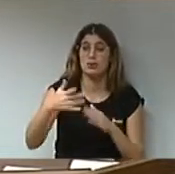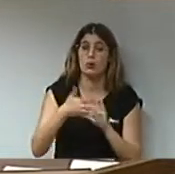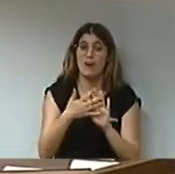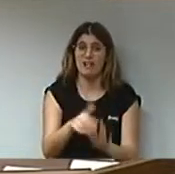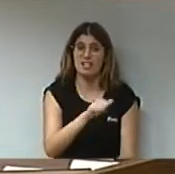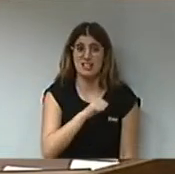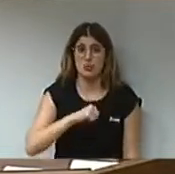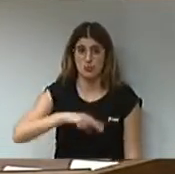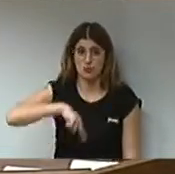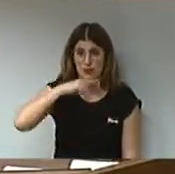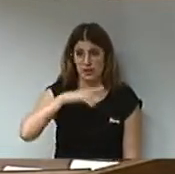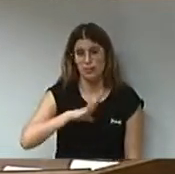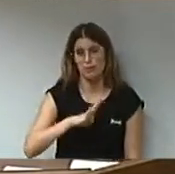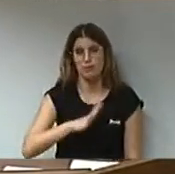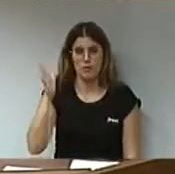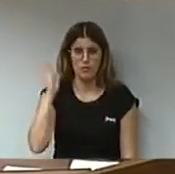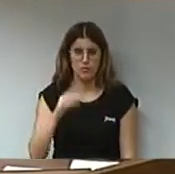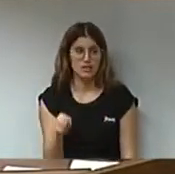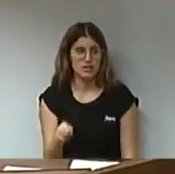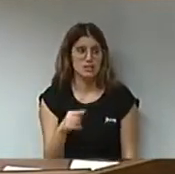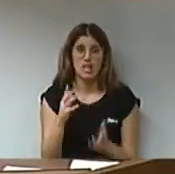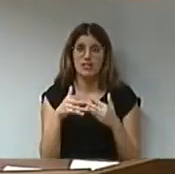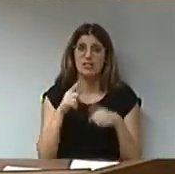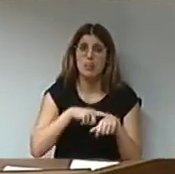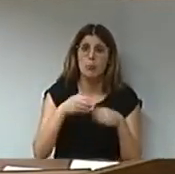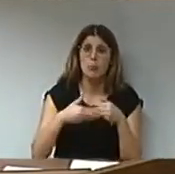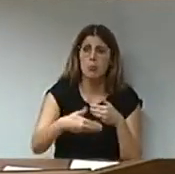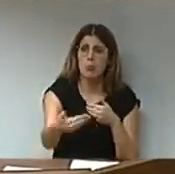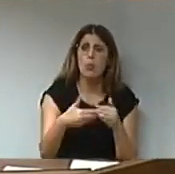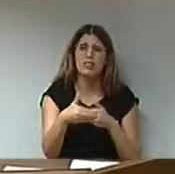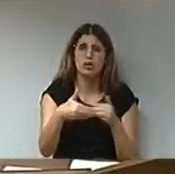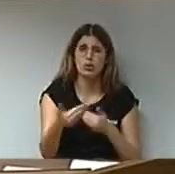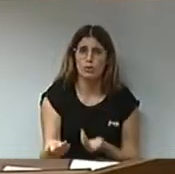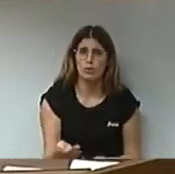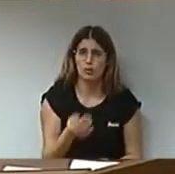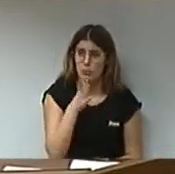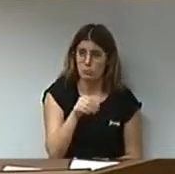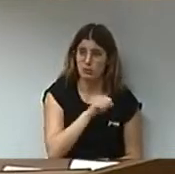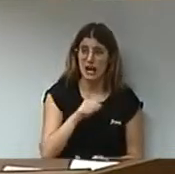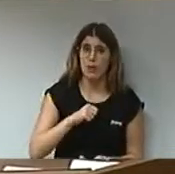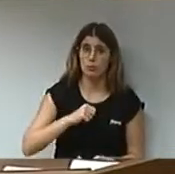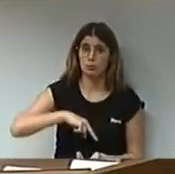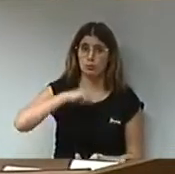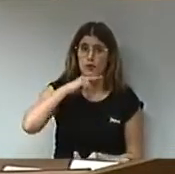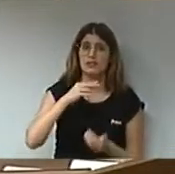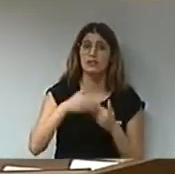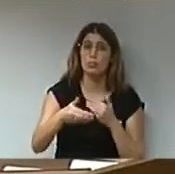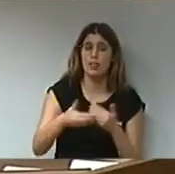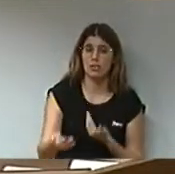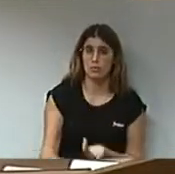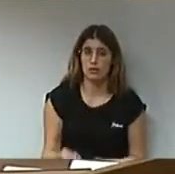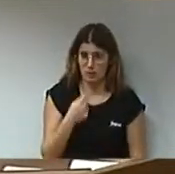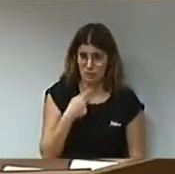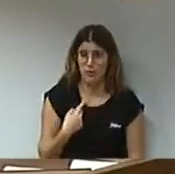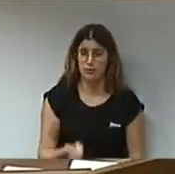autosuficiencia? ¿Pero qué autosuficiencia es esa? ¿En cuánto tiempo? ¿En cuánto tiempo vamos a ser autosuficientes? Dígamelo.